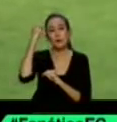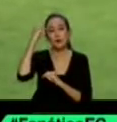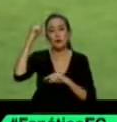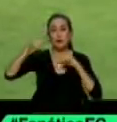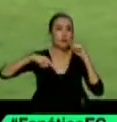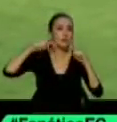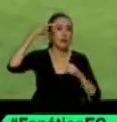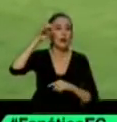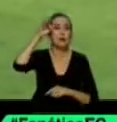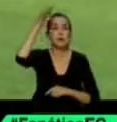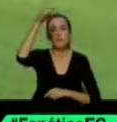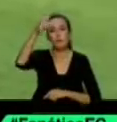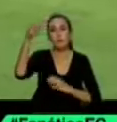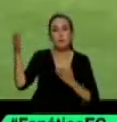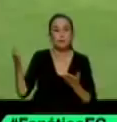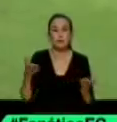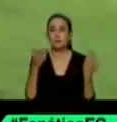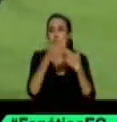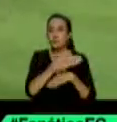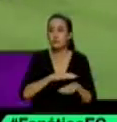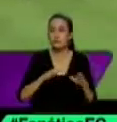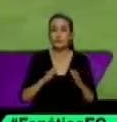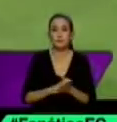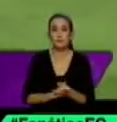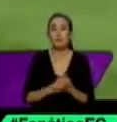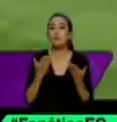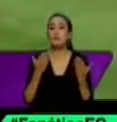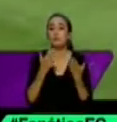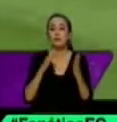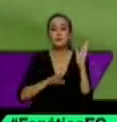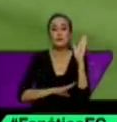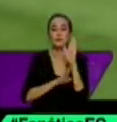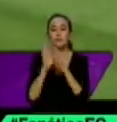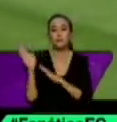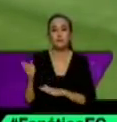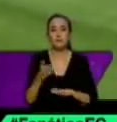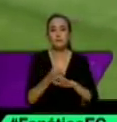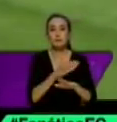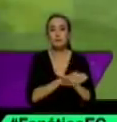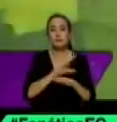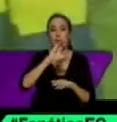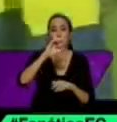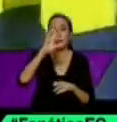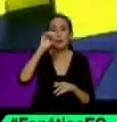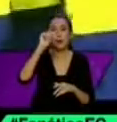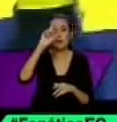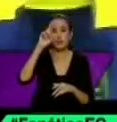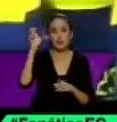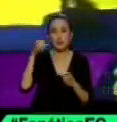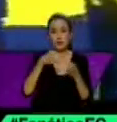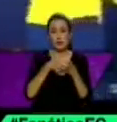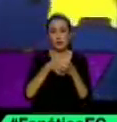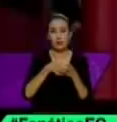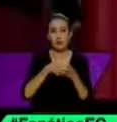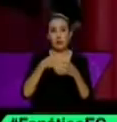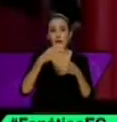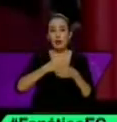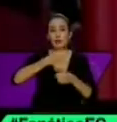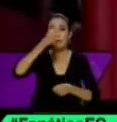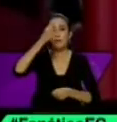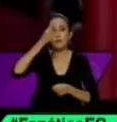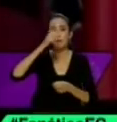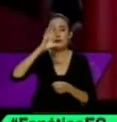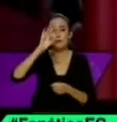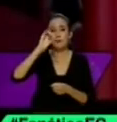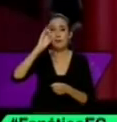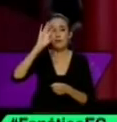los partidos comprobatorios del próximo mes, los cuales se desarrollarán ante Qatar y Omán. De parte de la Federación se ha manifestado que